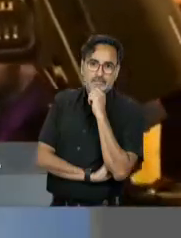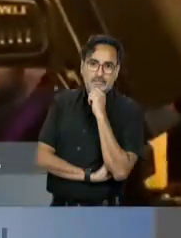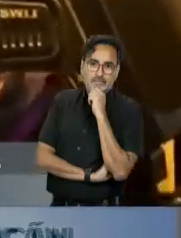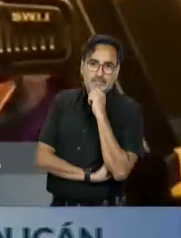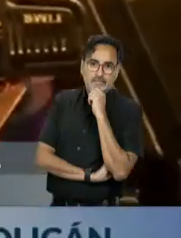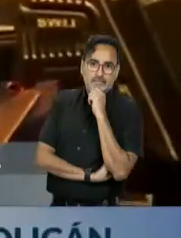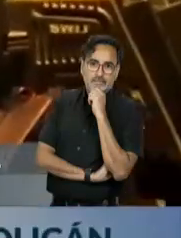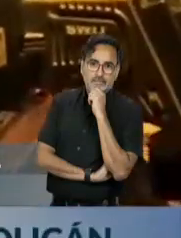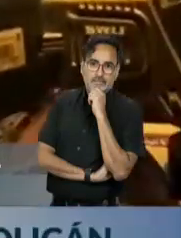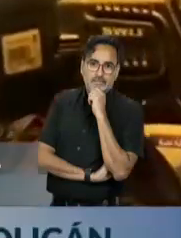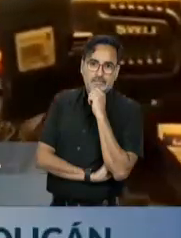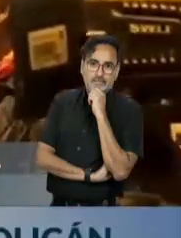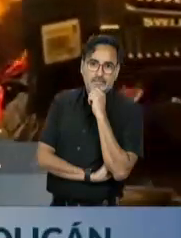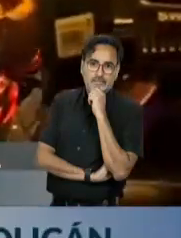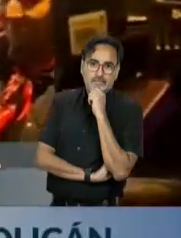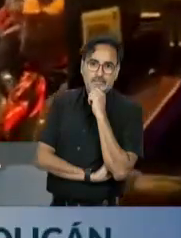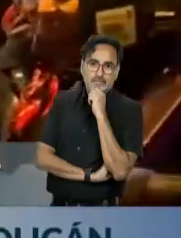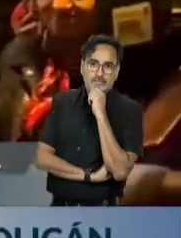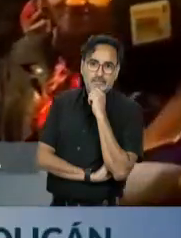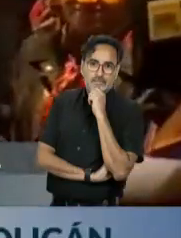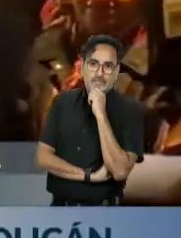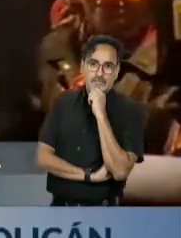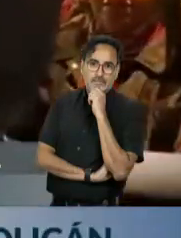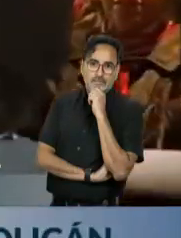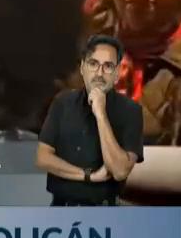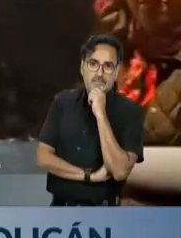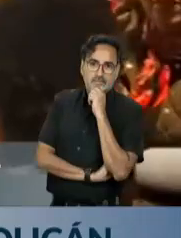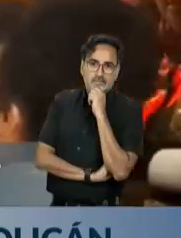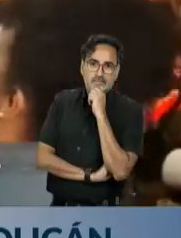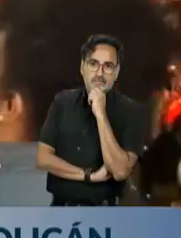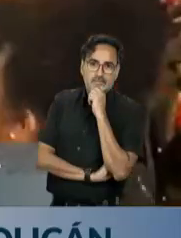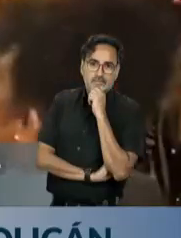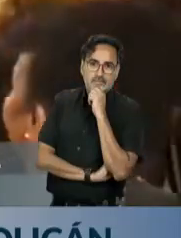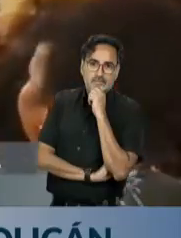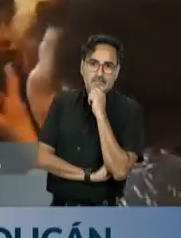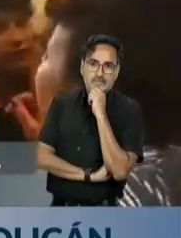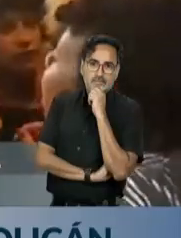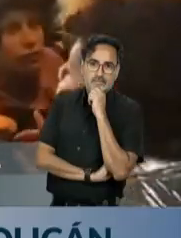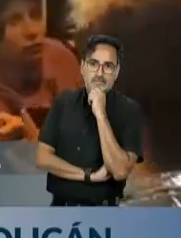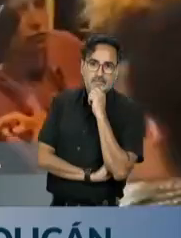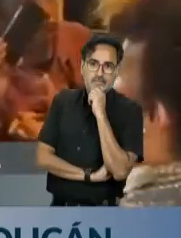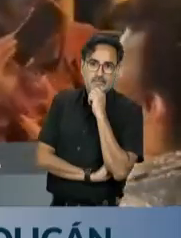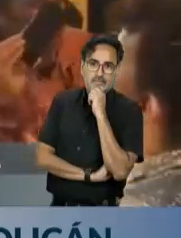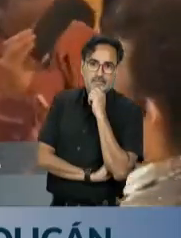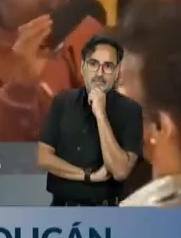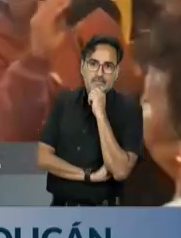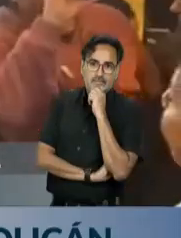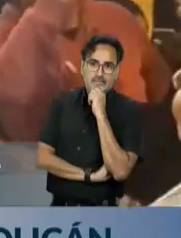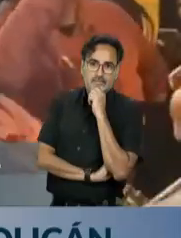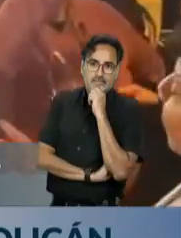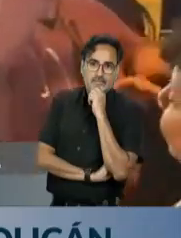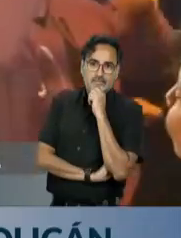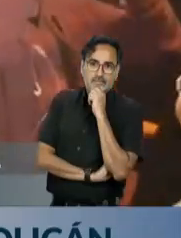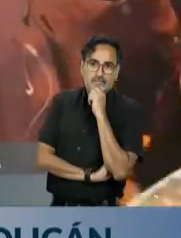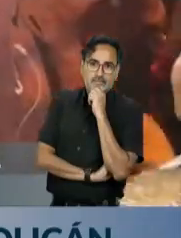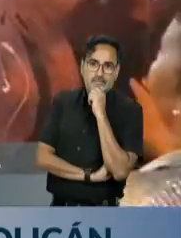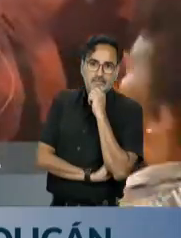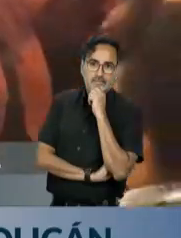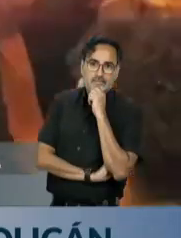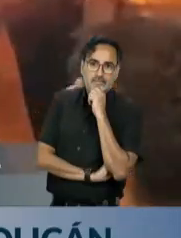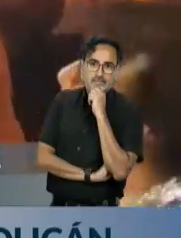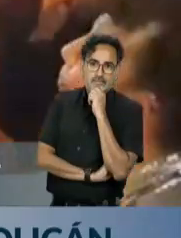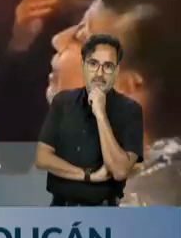las puertas de acá del Teatro Caupolicán para rendir el último, como decías tú, el último adiós, el último homenaje a Cecilia